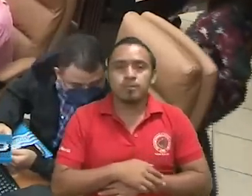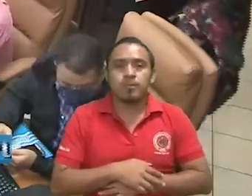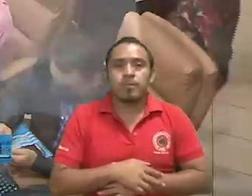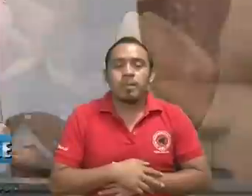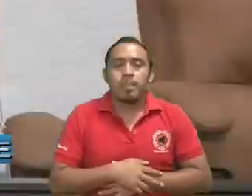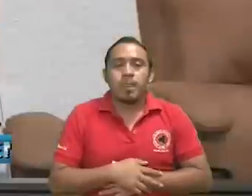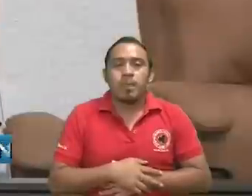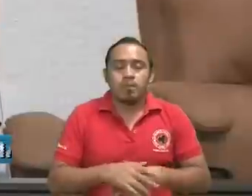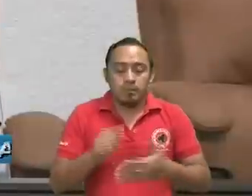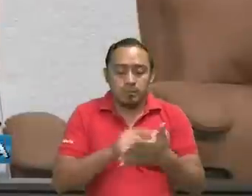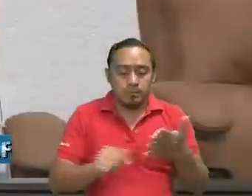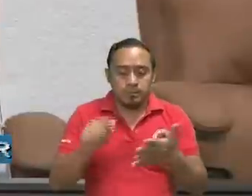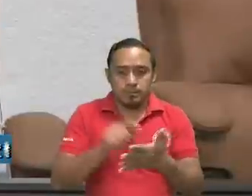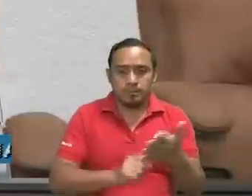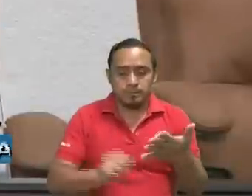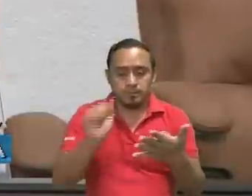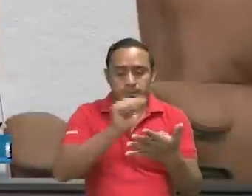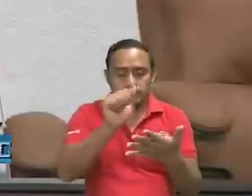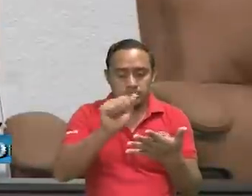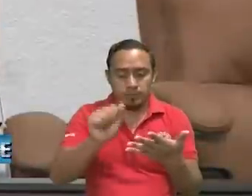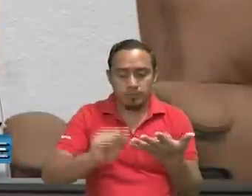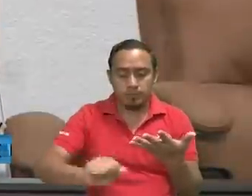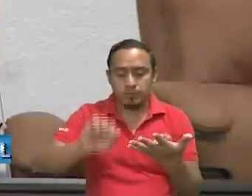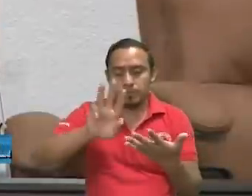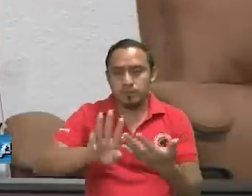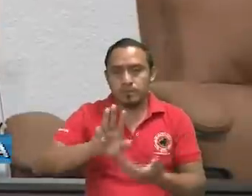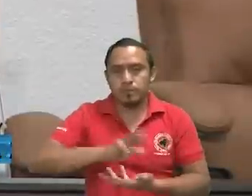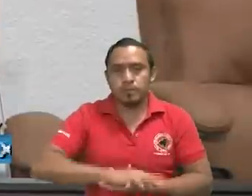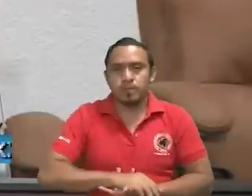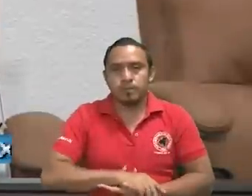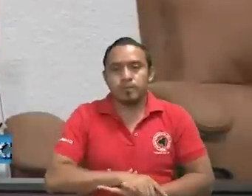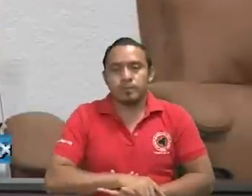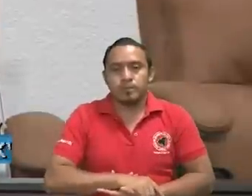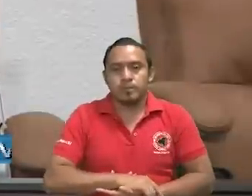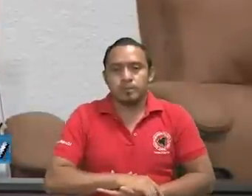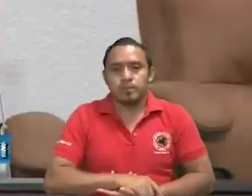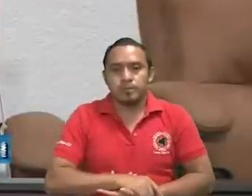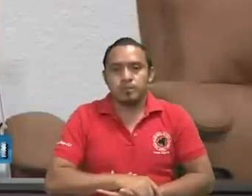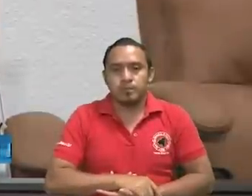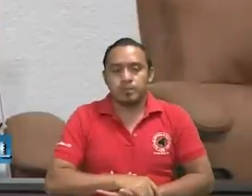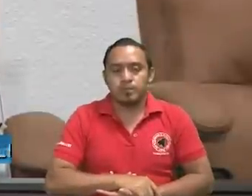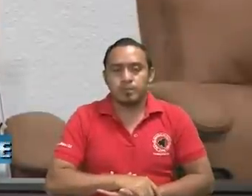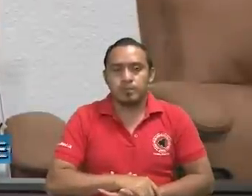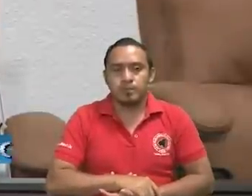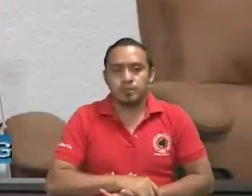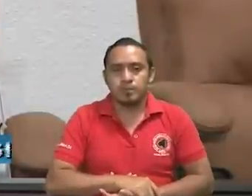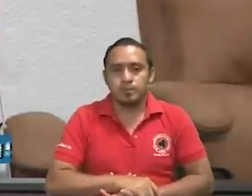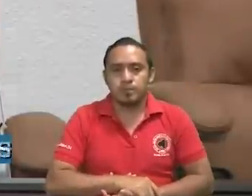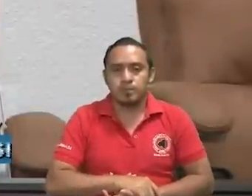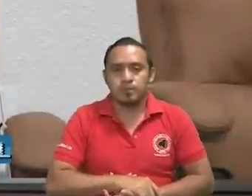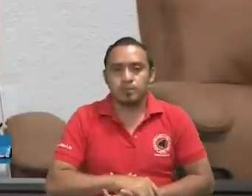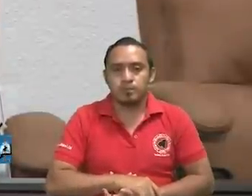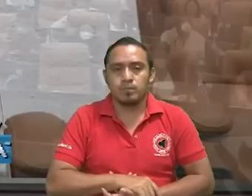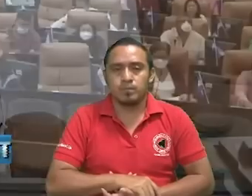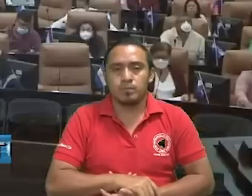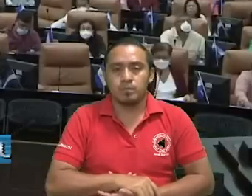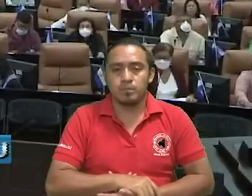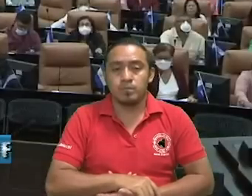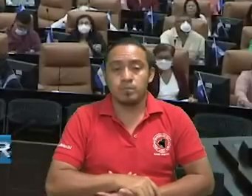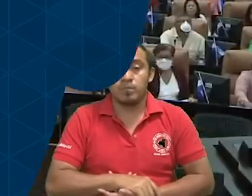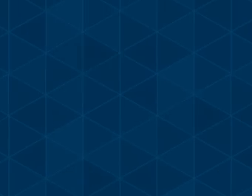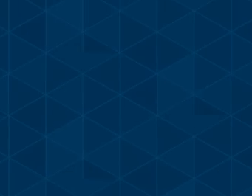Violencia, Fundación de Mujeres por el Desarrollo y Democracia de Nicaragua y la Asociación Americana de Agroquímicos de